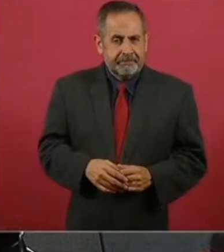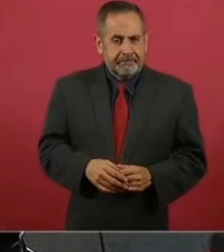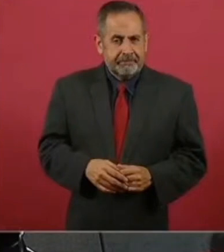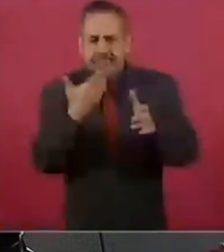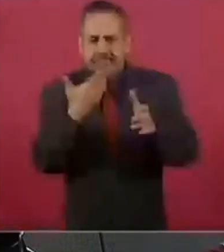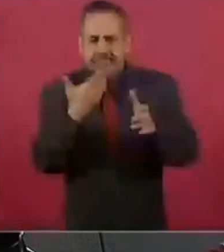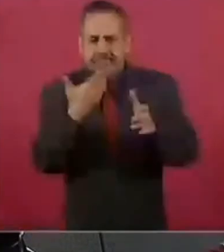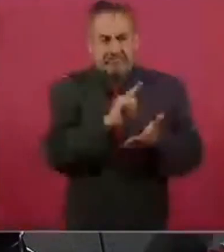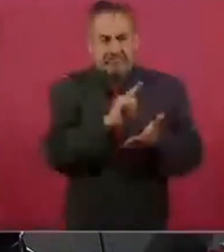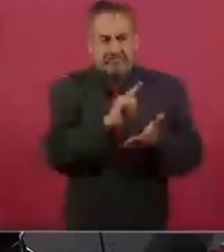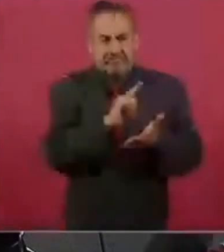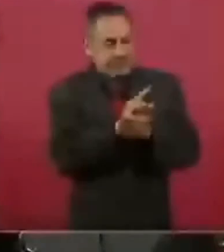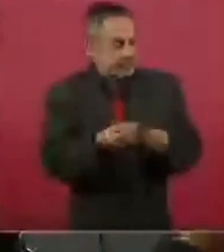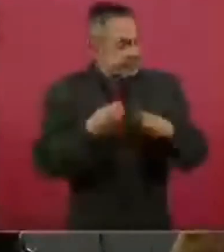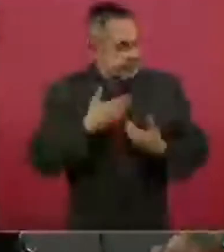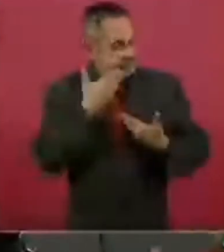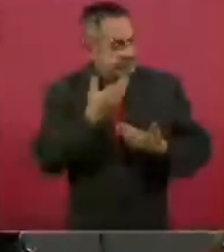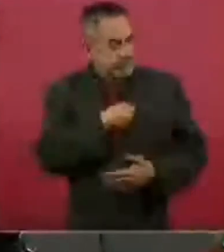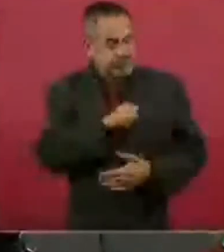no es puro,